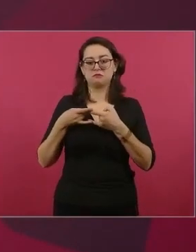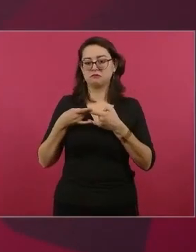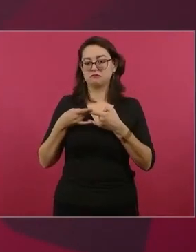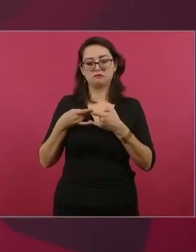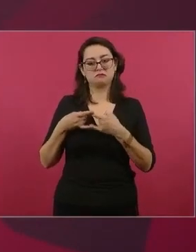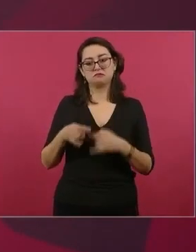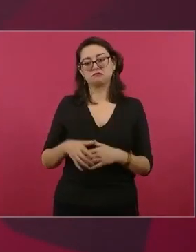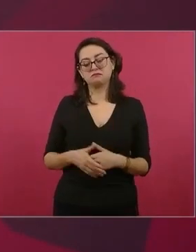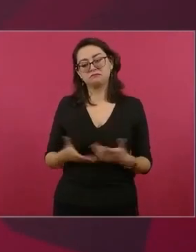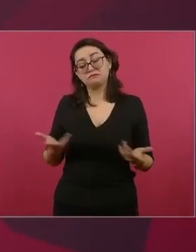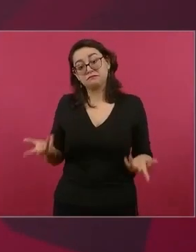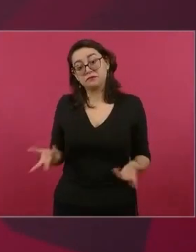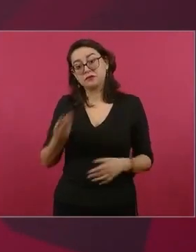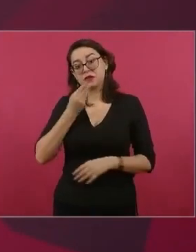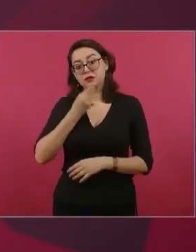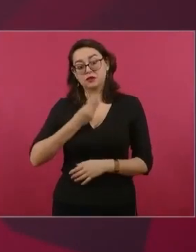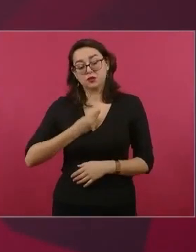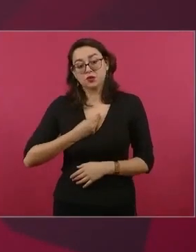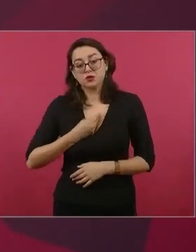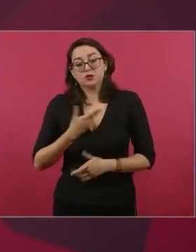un poco